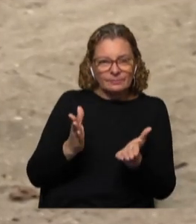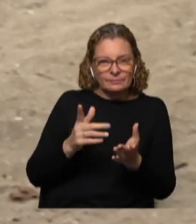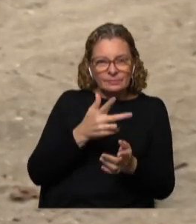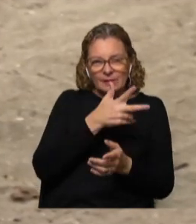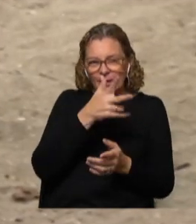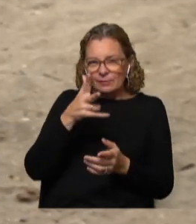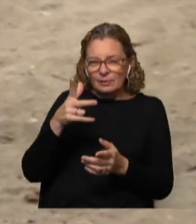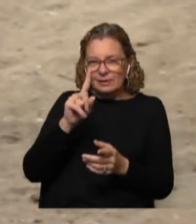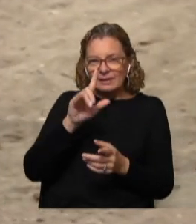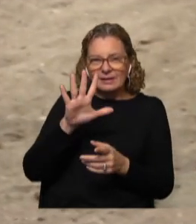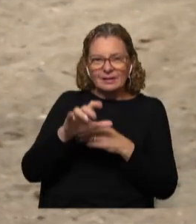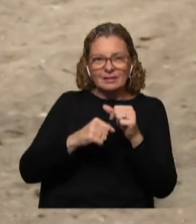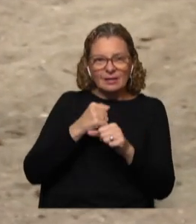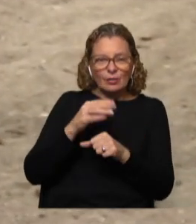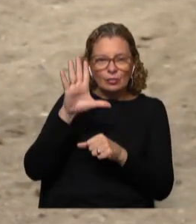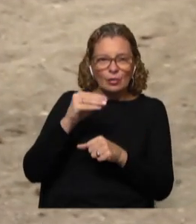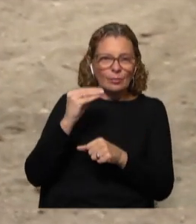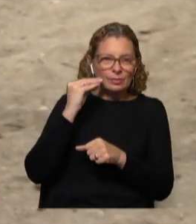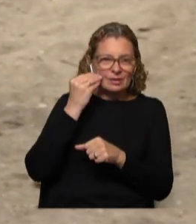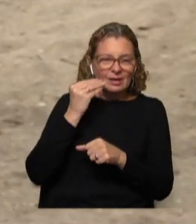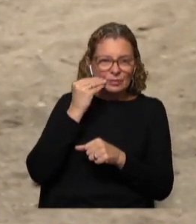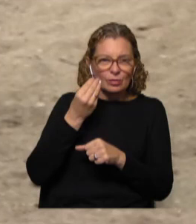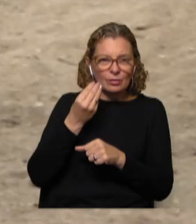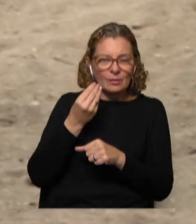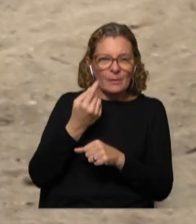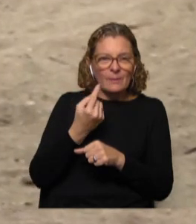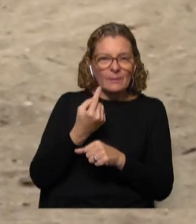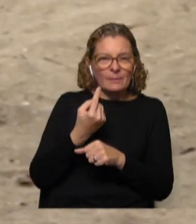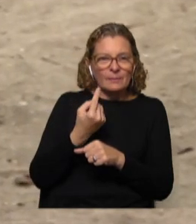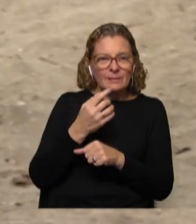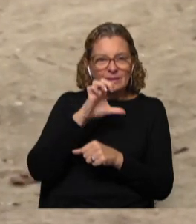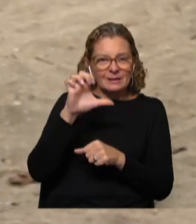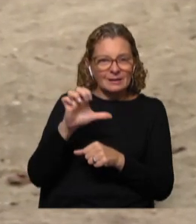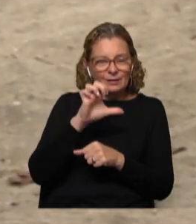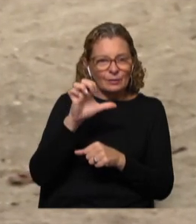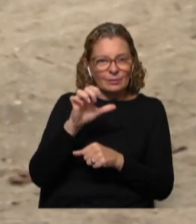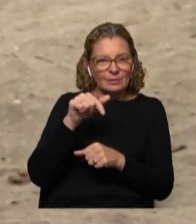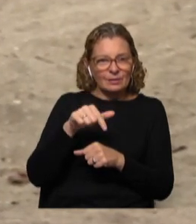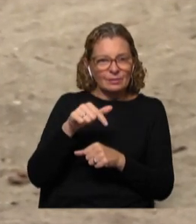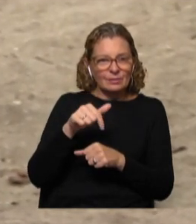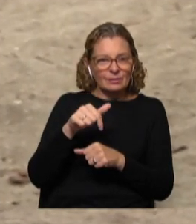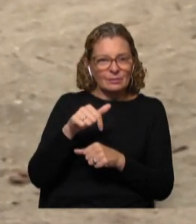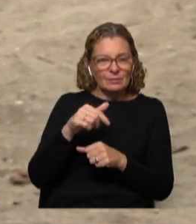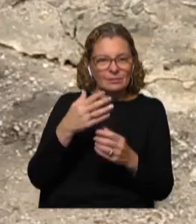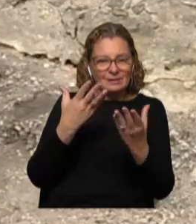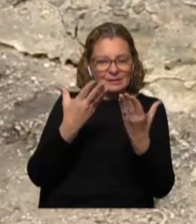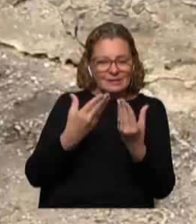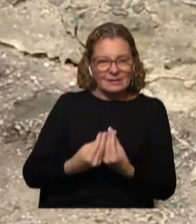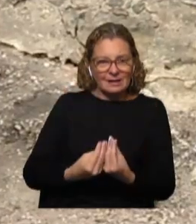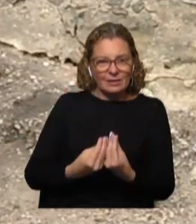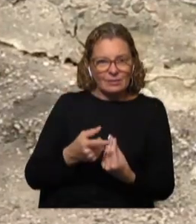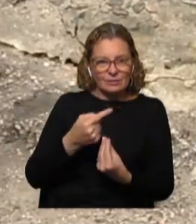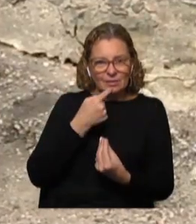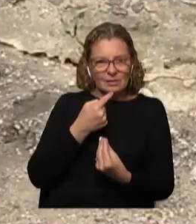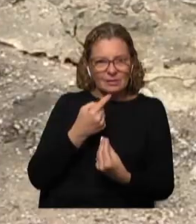de 15, de todo. Vine con mi nieto en enero y esto estaba todo seco. Yo dije, pa,